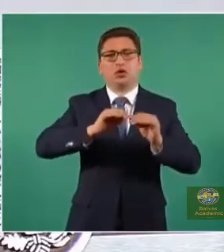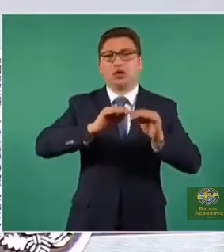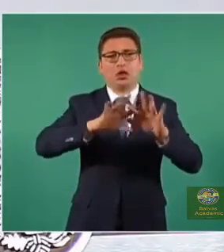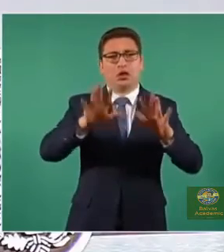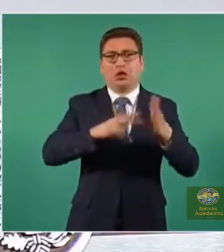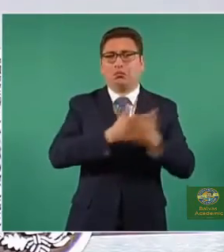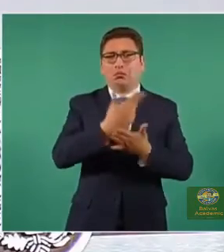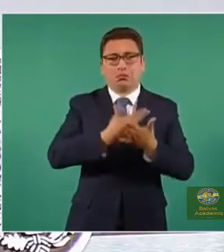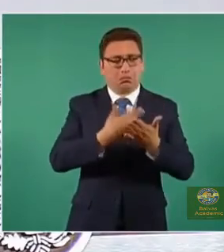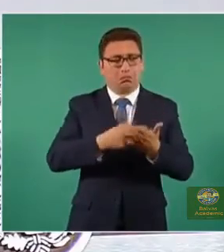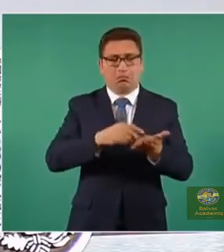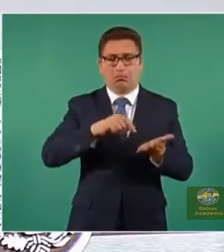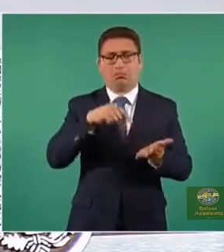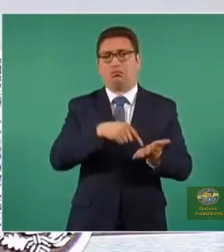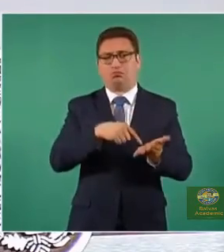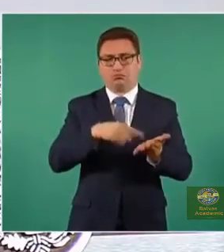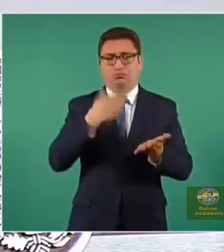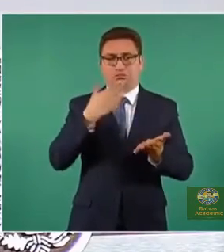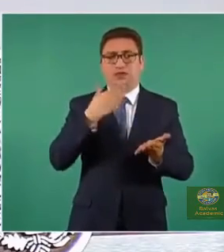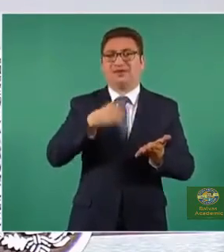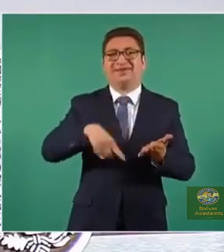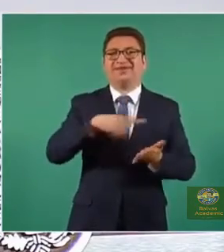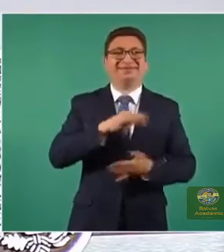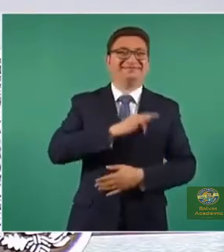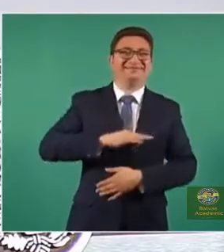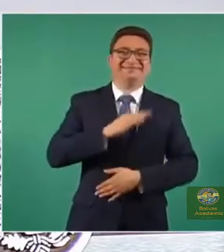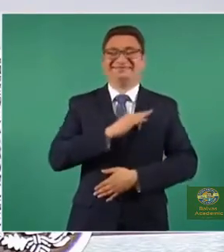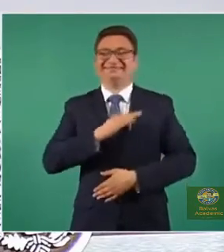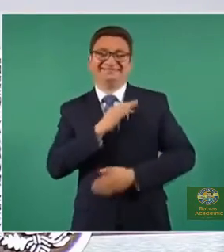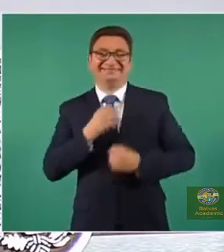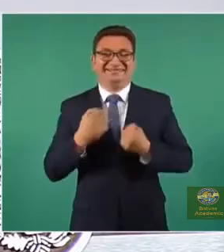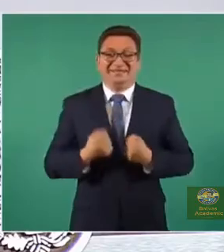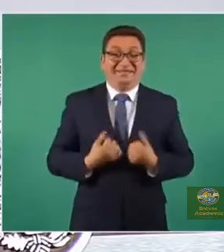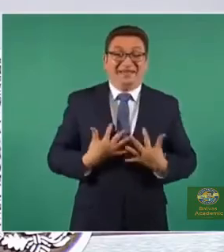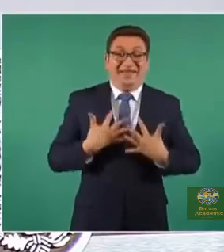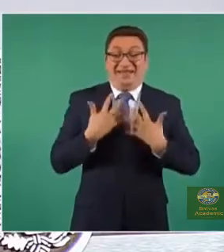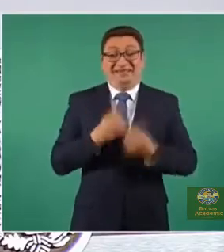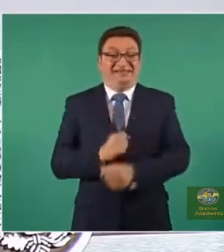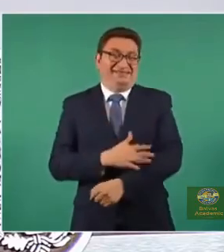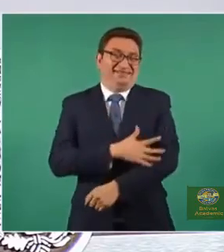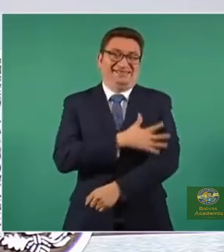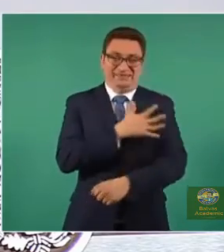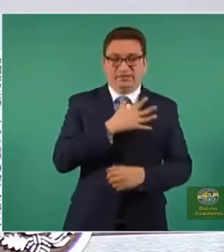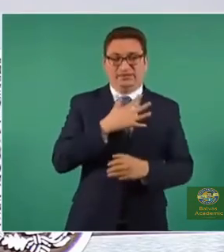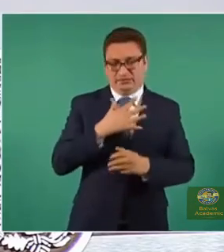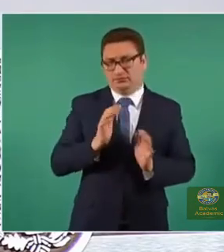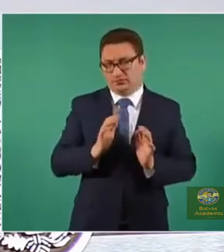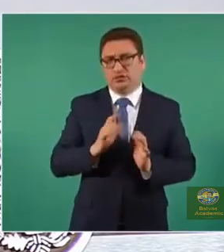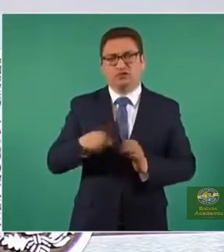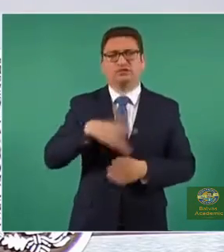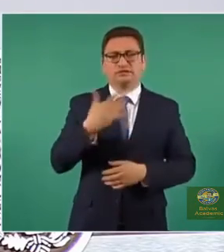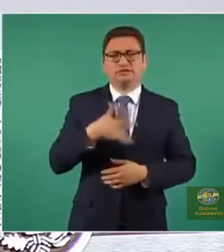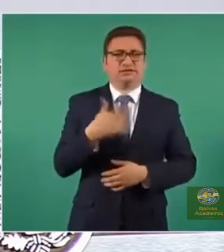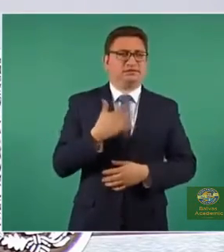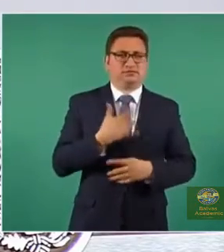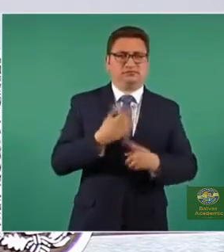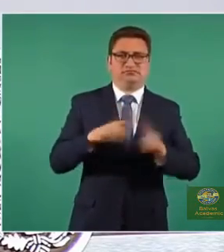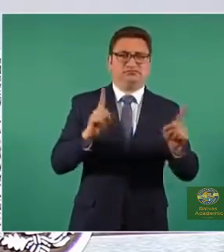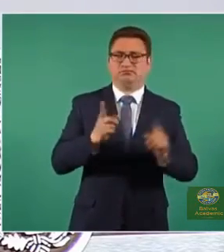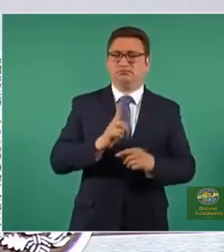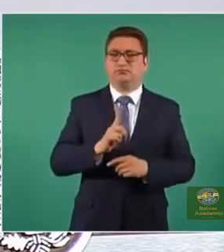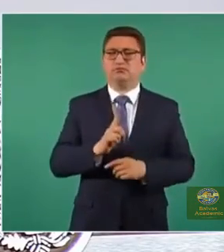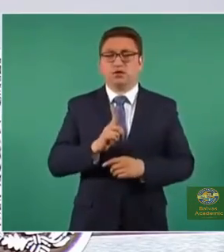y los dibujos, ¿no? Había más felicidad, emoción, ¿no?, que otro tipo de sentimientos,